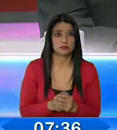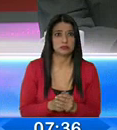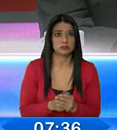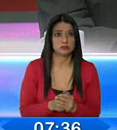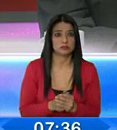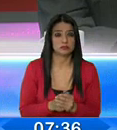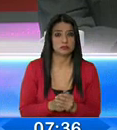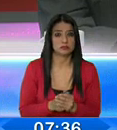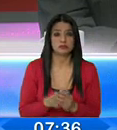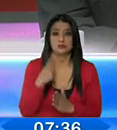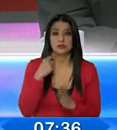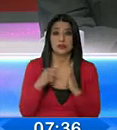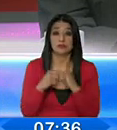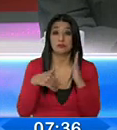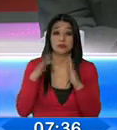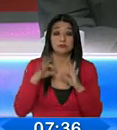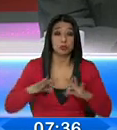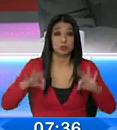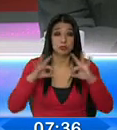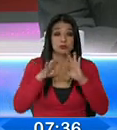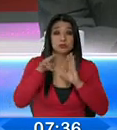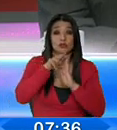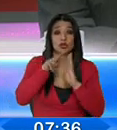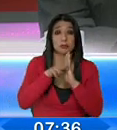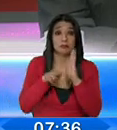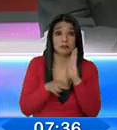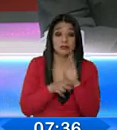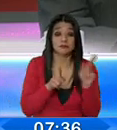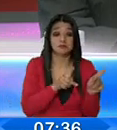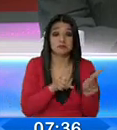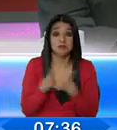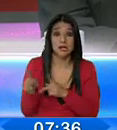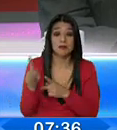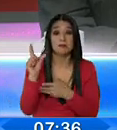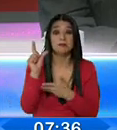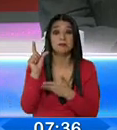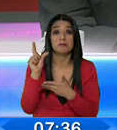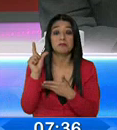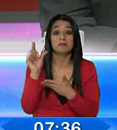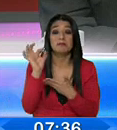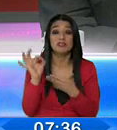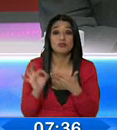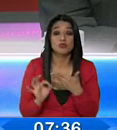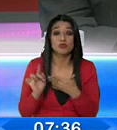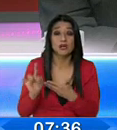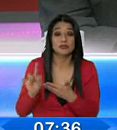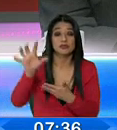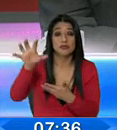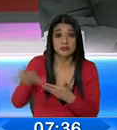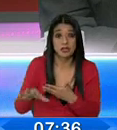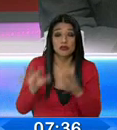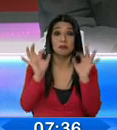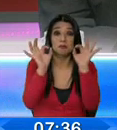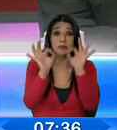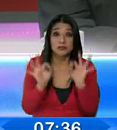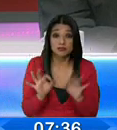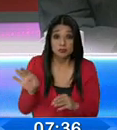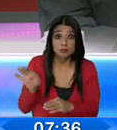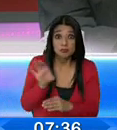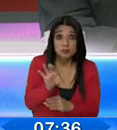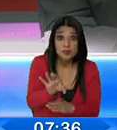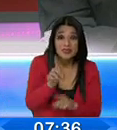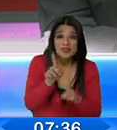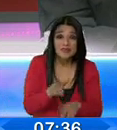fundamental, que son las normas de planificación presupuestaria en el Estado. El presupuesto tiene que ser un instrumento de